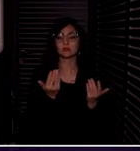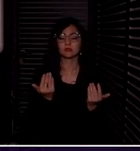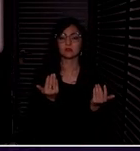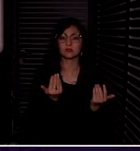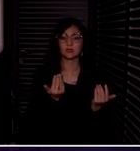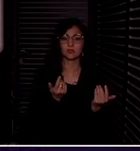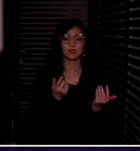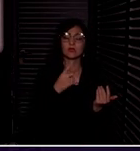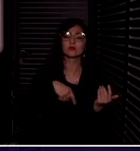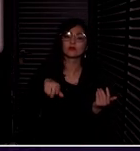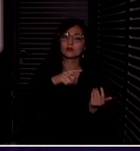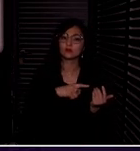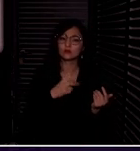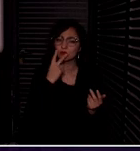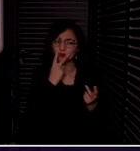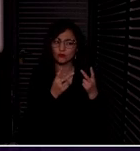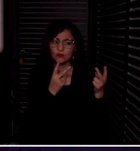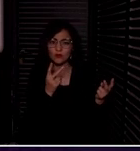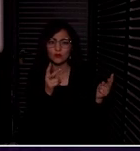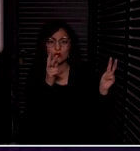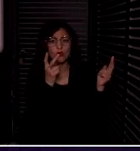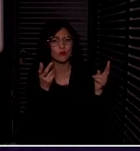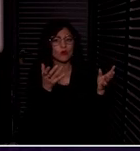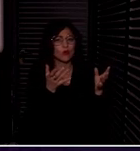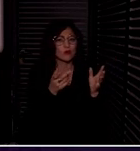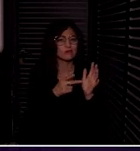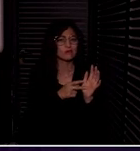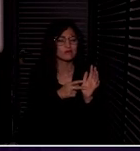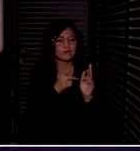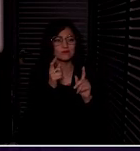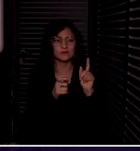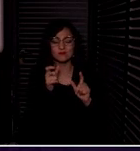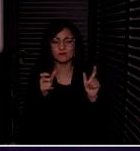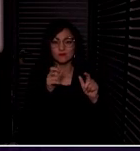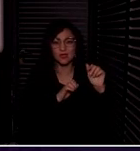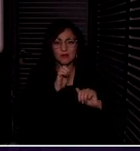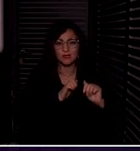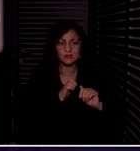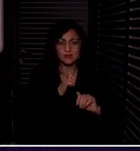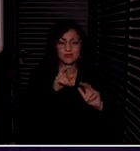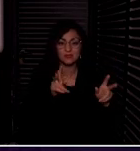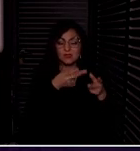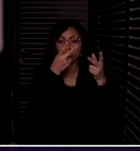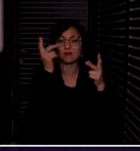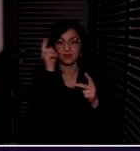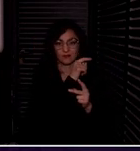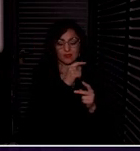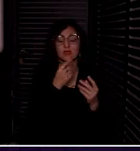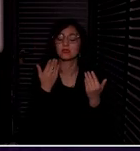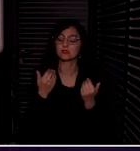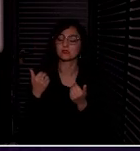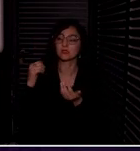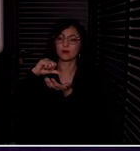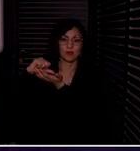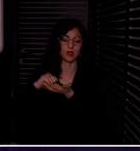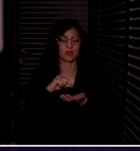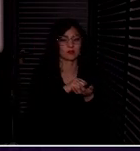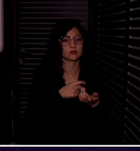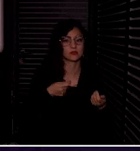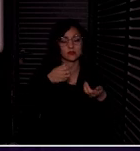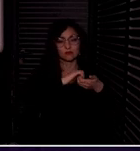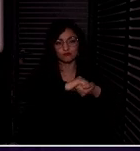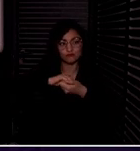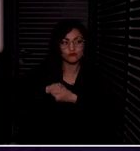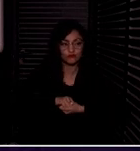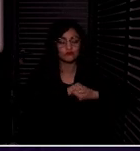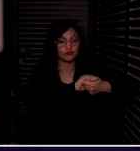lo que llamamos el síndrome de Robinson Crusoe, difícilmente se van a salvar. Entonces, la cooperación es entre países, en política cultural, y entre